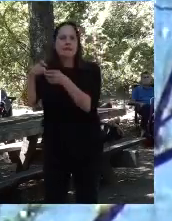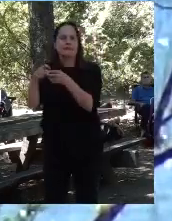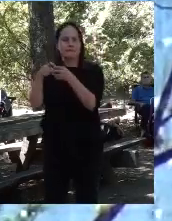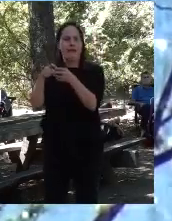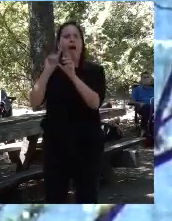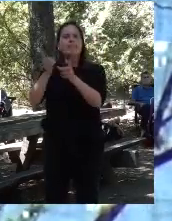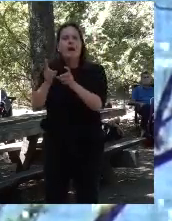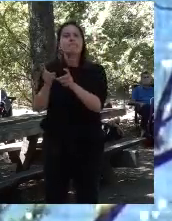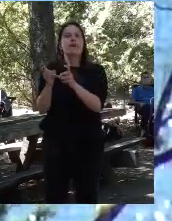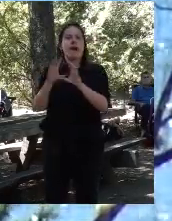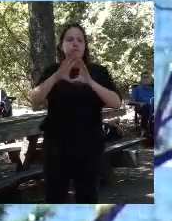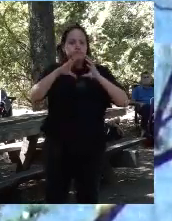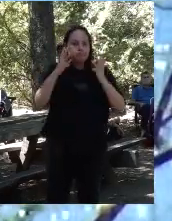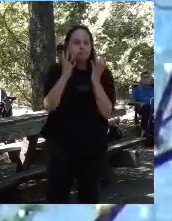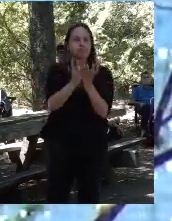del cambio climático.